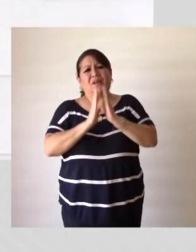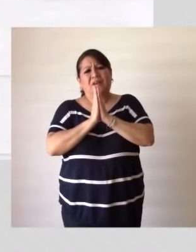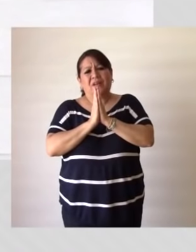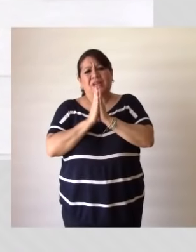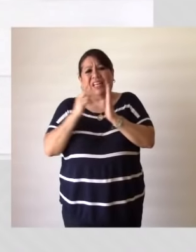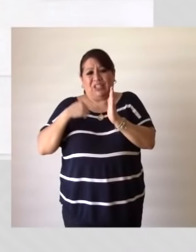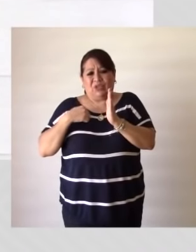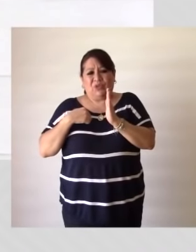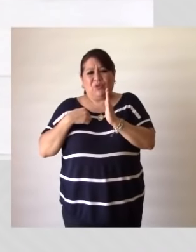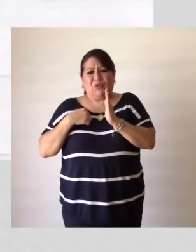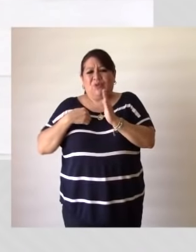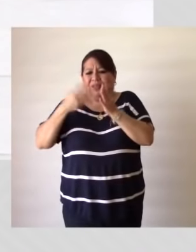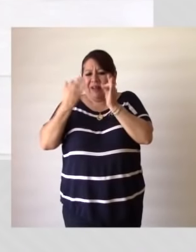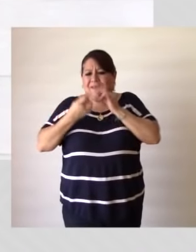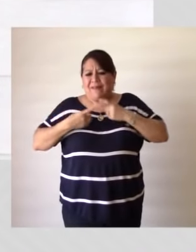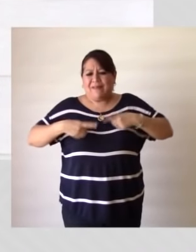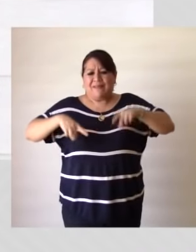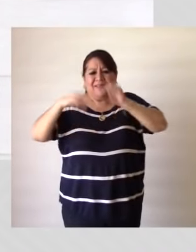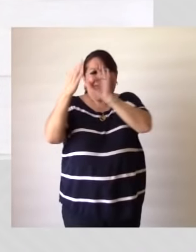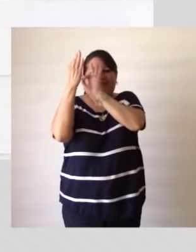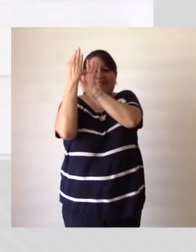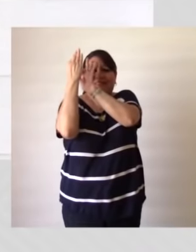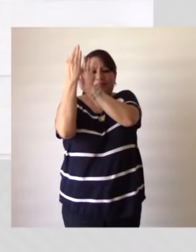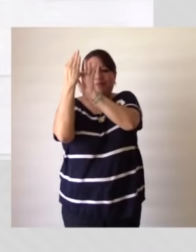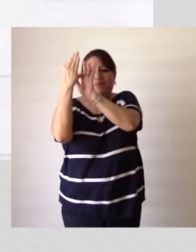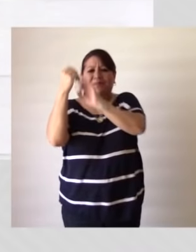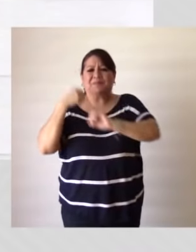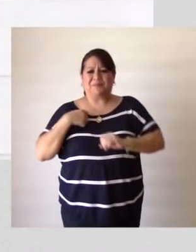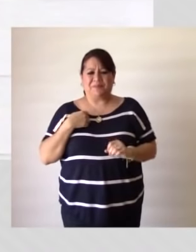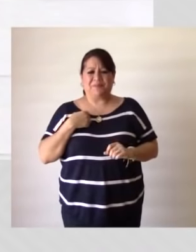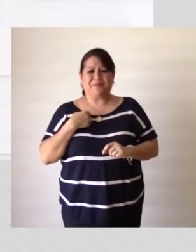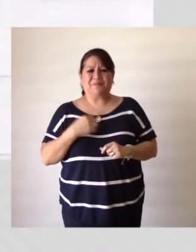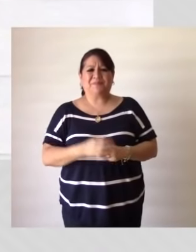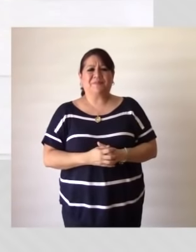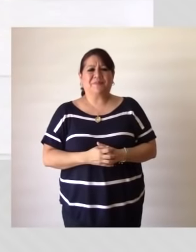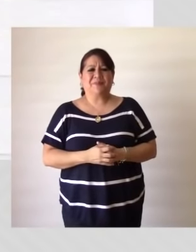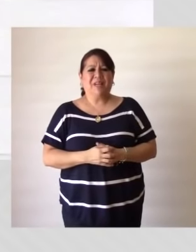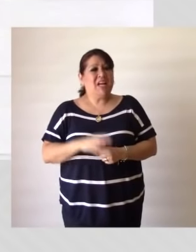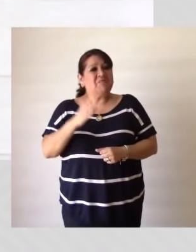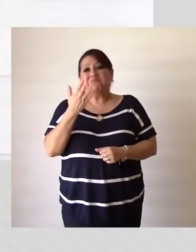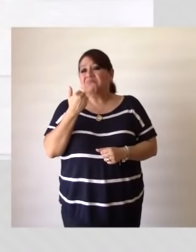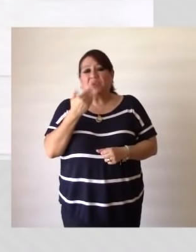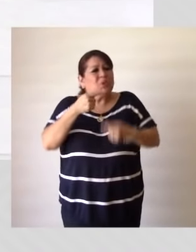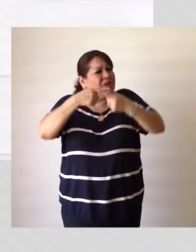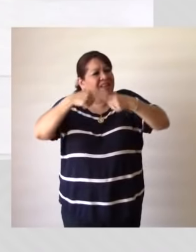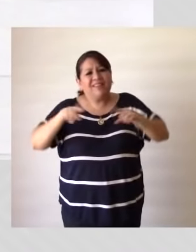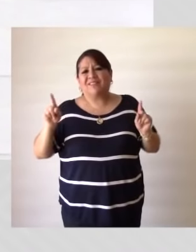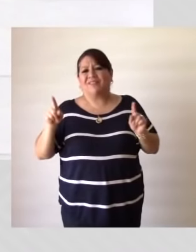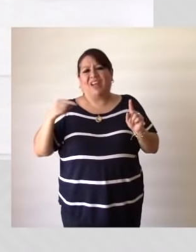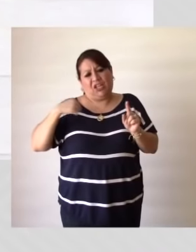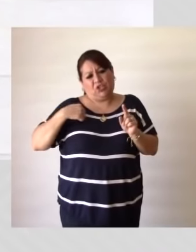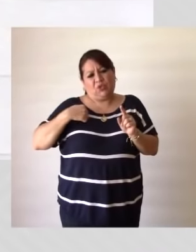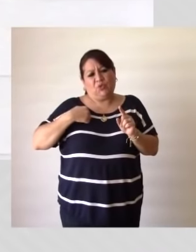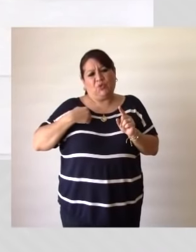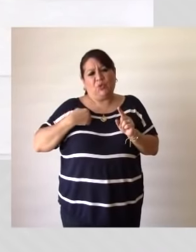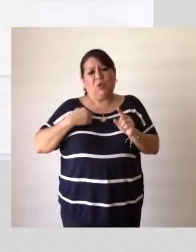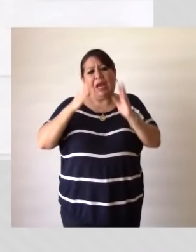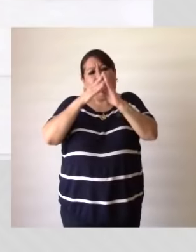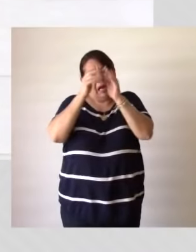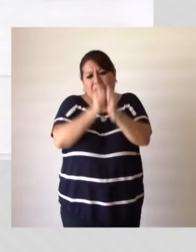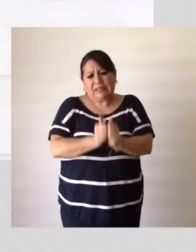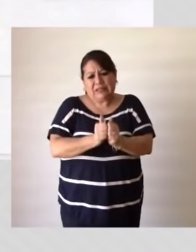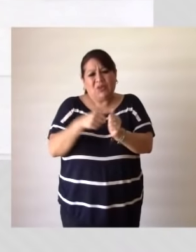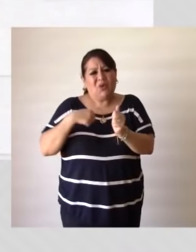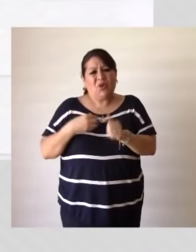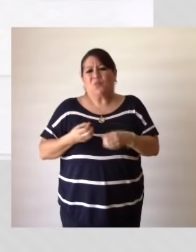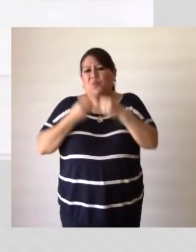la diferencia no puede ser que como ahora estoy en casa no doy lo mejor porque